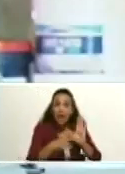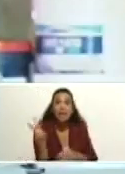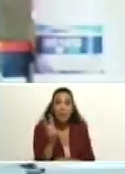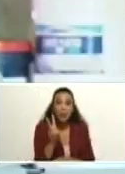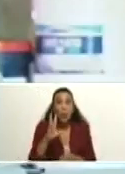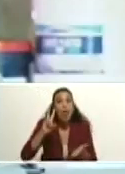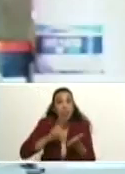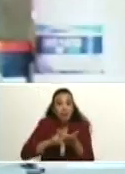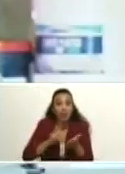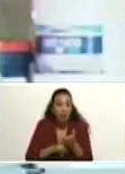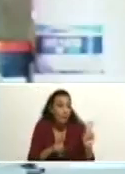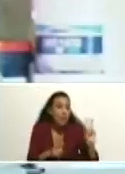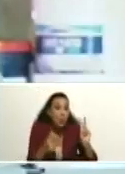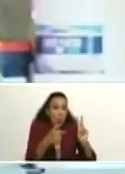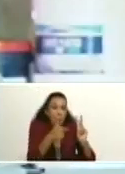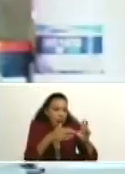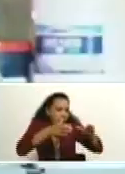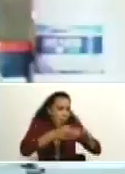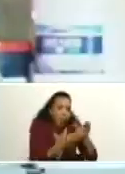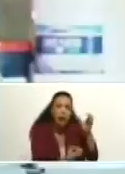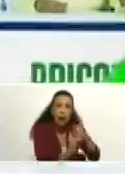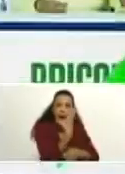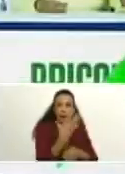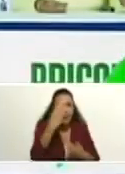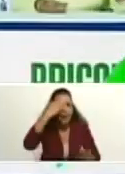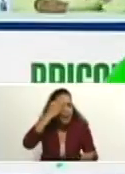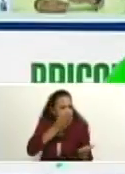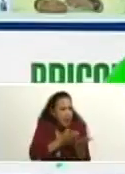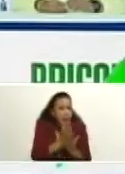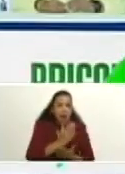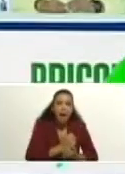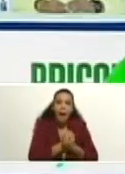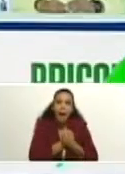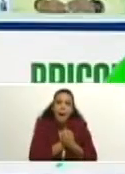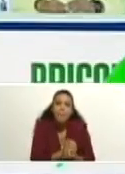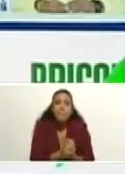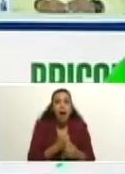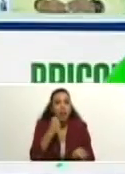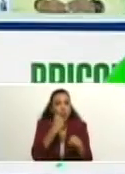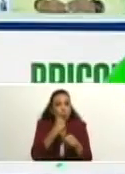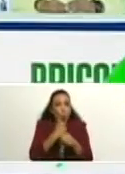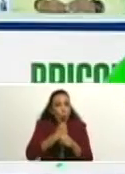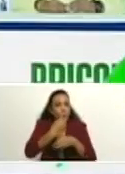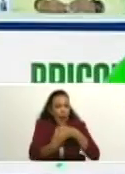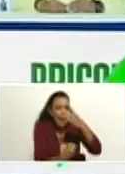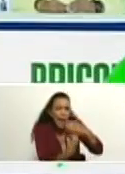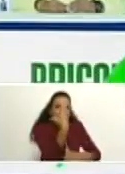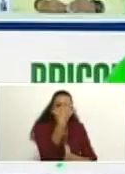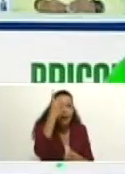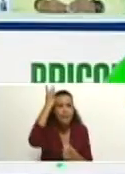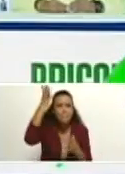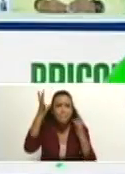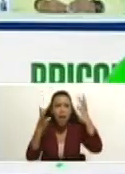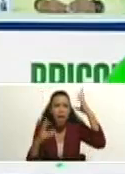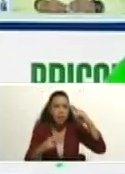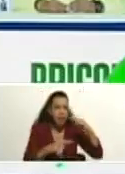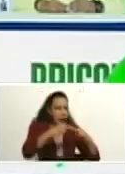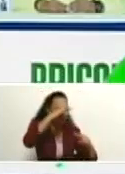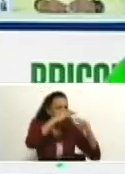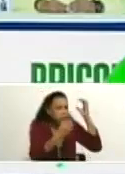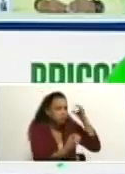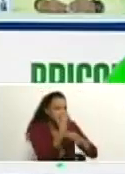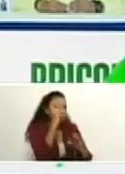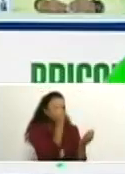de verdad, la Venezuela que cree, la Venezuela que ama, la Venezuela que crea, la Venezuela que construye.